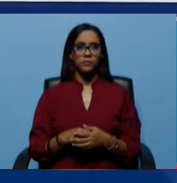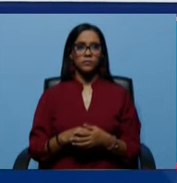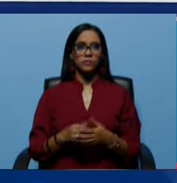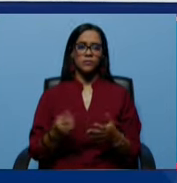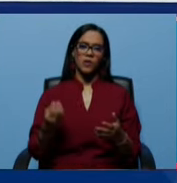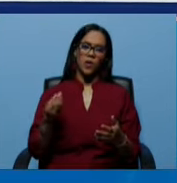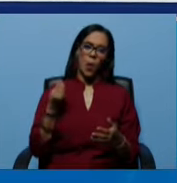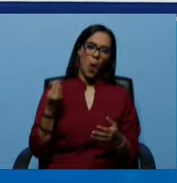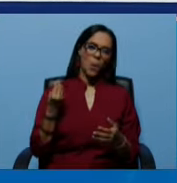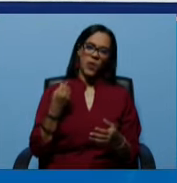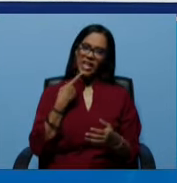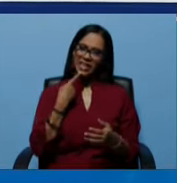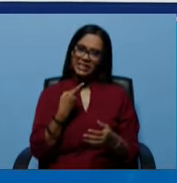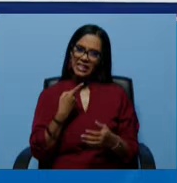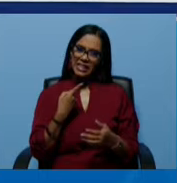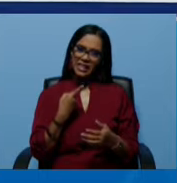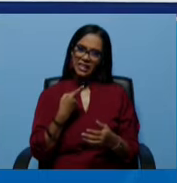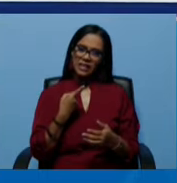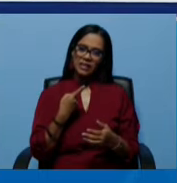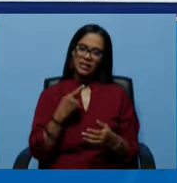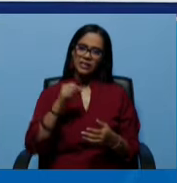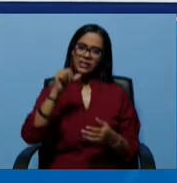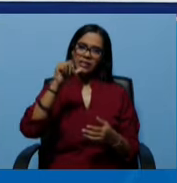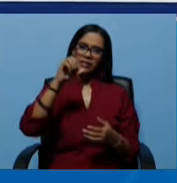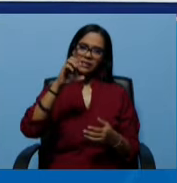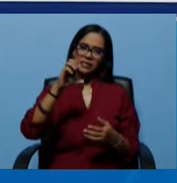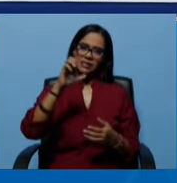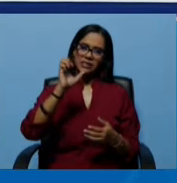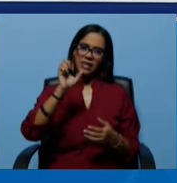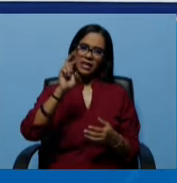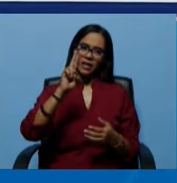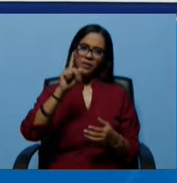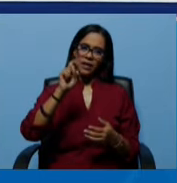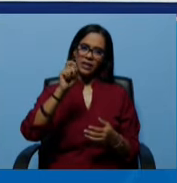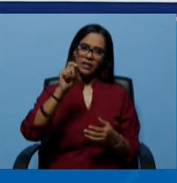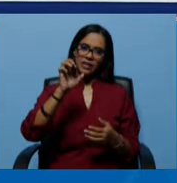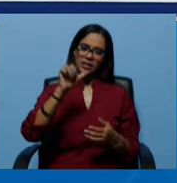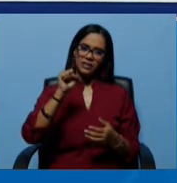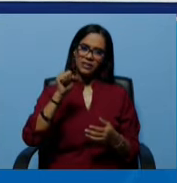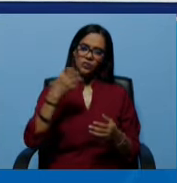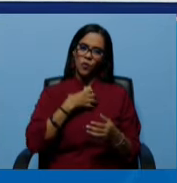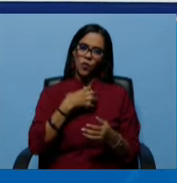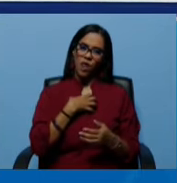¿Cómo es que decía Cervantes en su gran novela? ¿Ah?